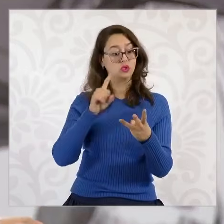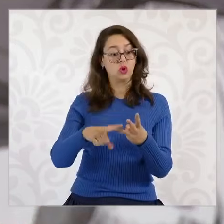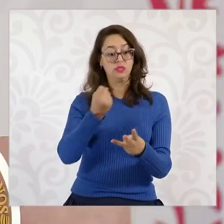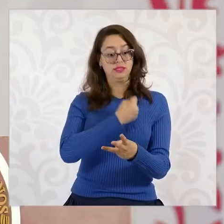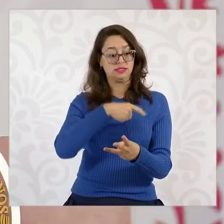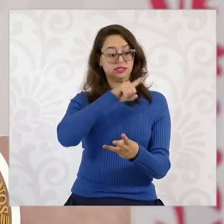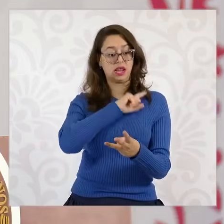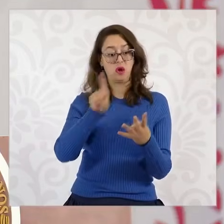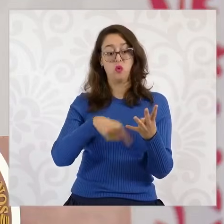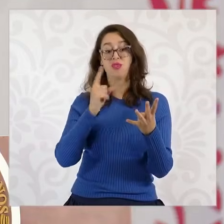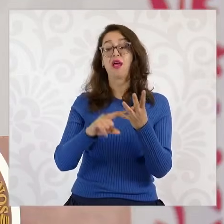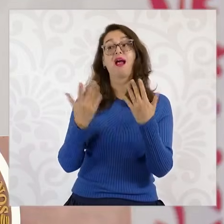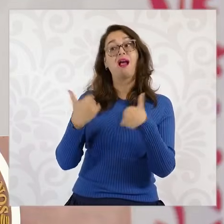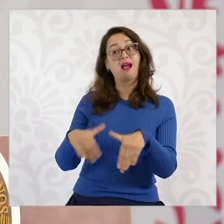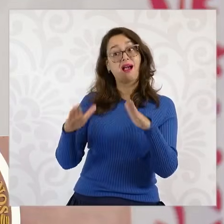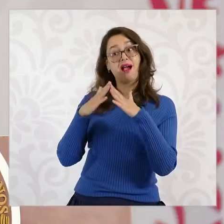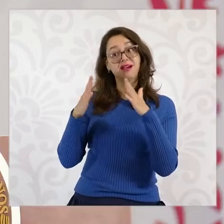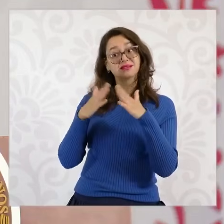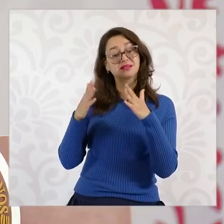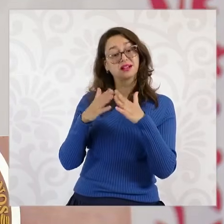los programas de vivienda